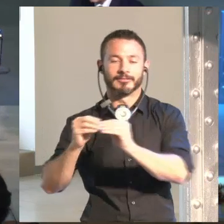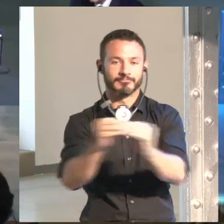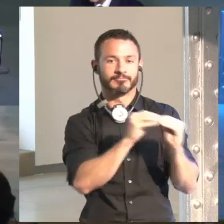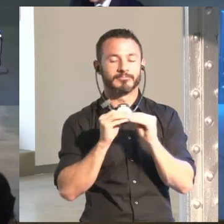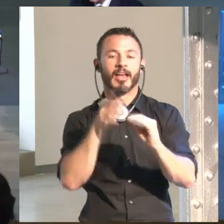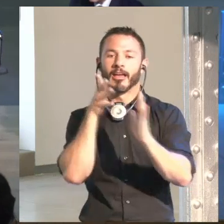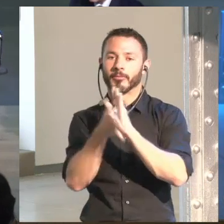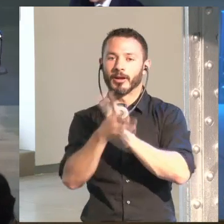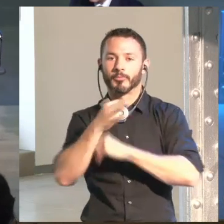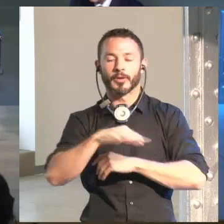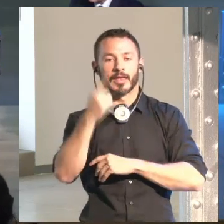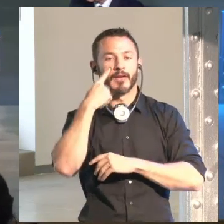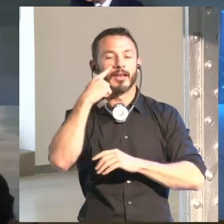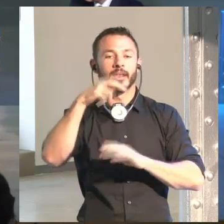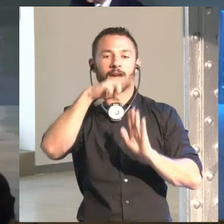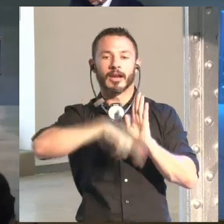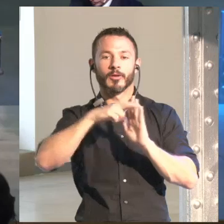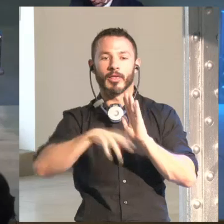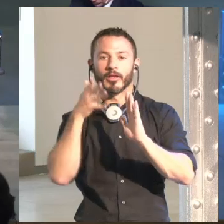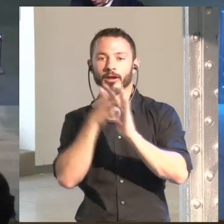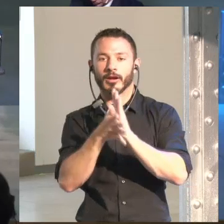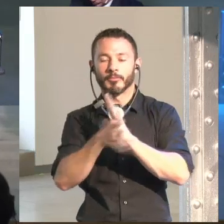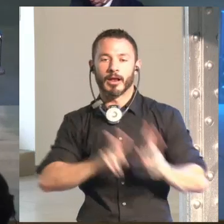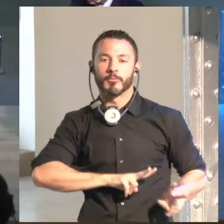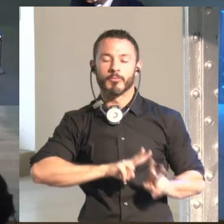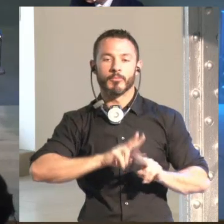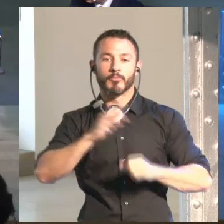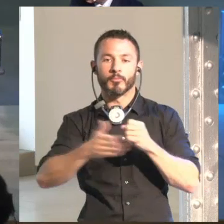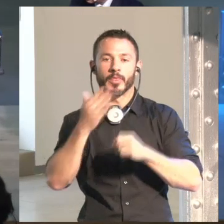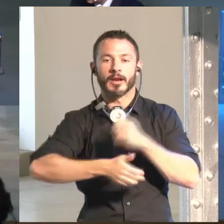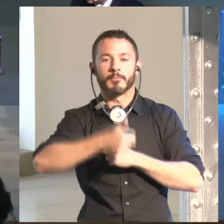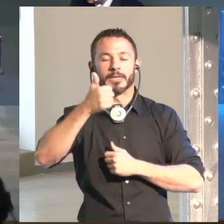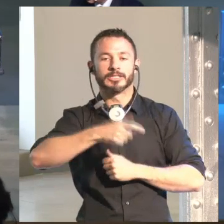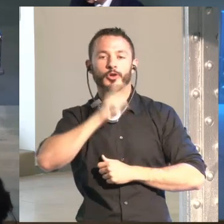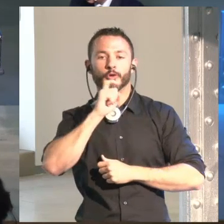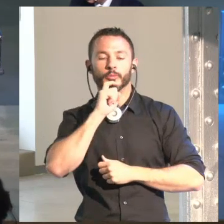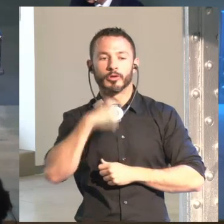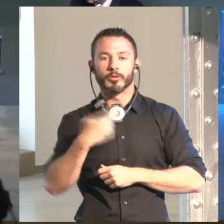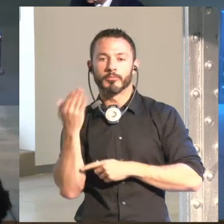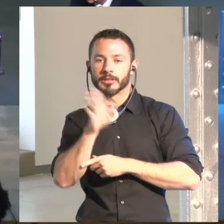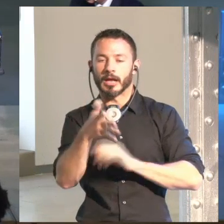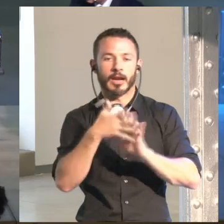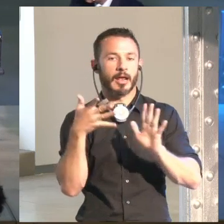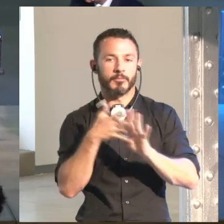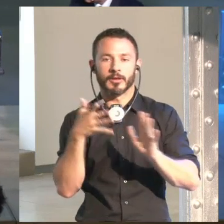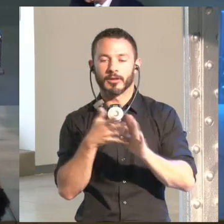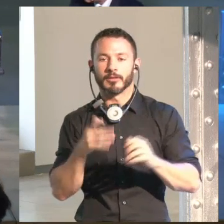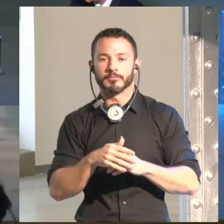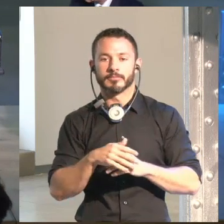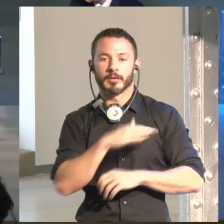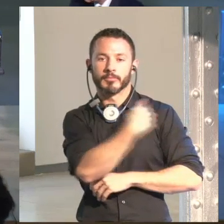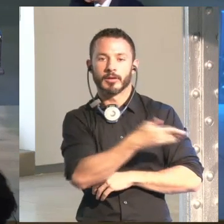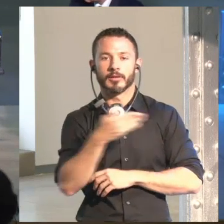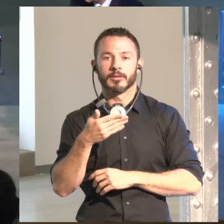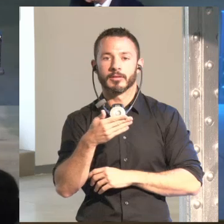cómo queremos modernizar la regulación. Entonces voy a presentar muy rápido quién tenemos aquí. A mi lado, on